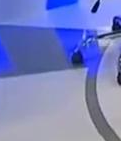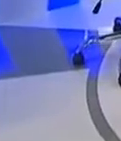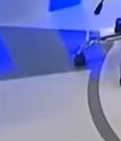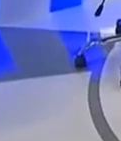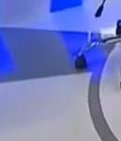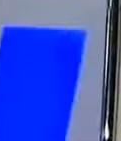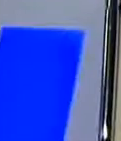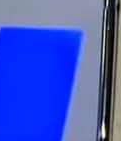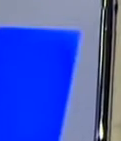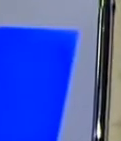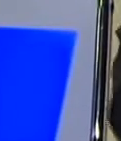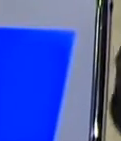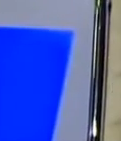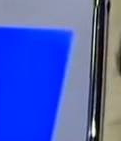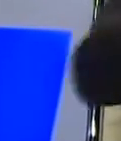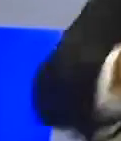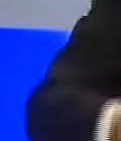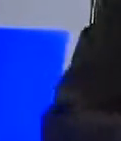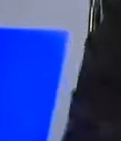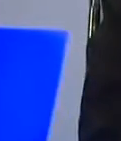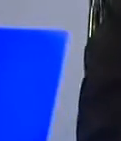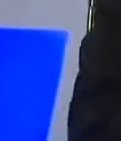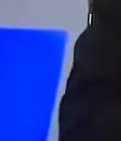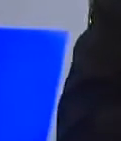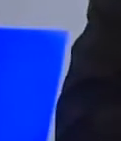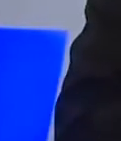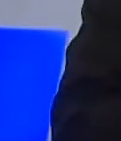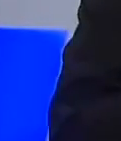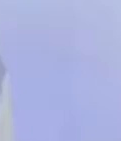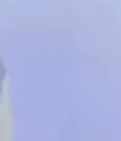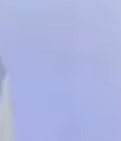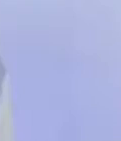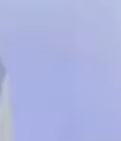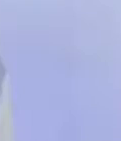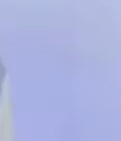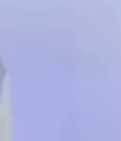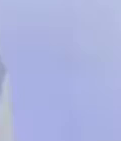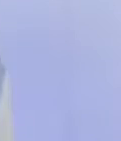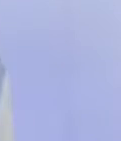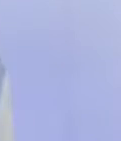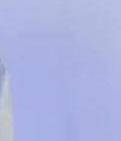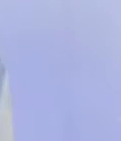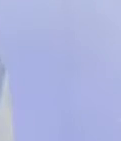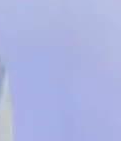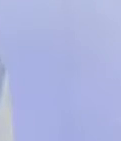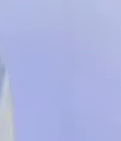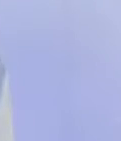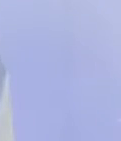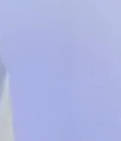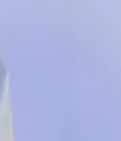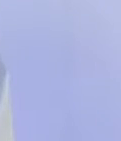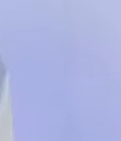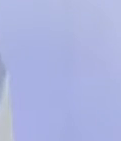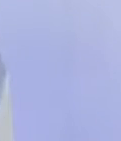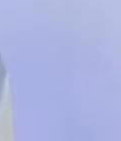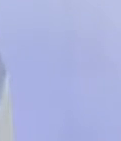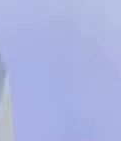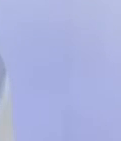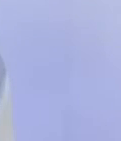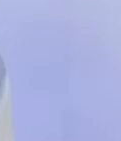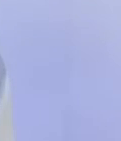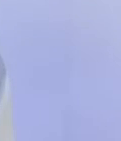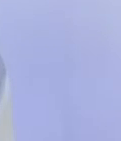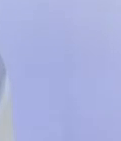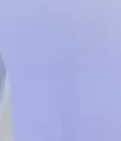políticas para luego pasar a Javier y poder ampliar el análisis? Bueno, yo creo que es difícil explicar, ¿no? A mí me resulta muy difícil explicar, incluso a